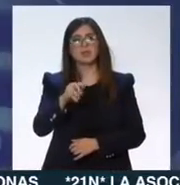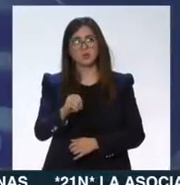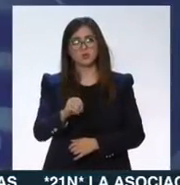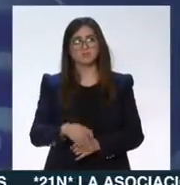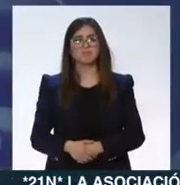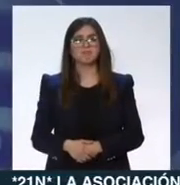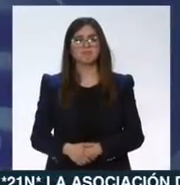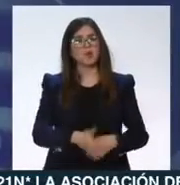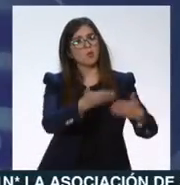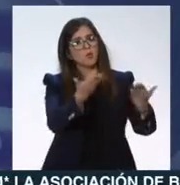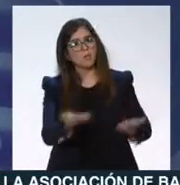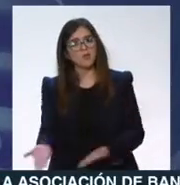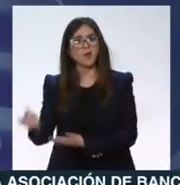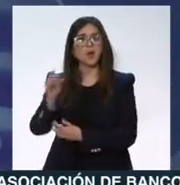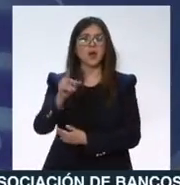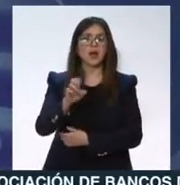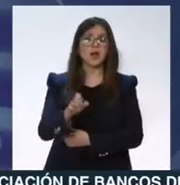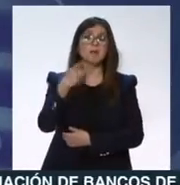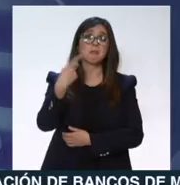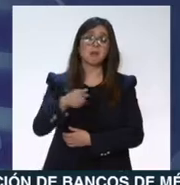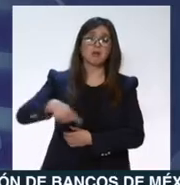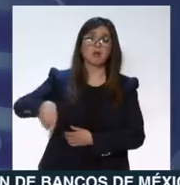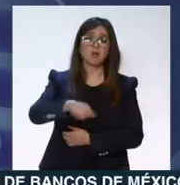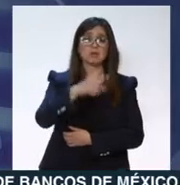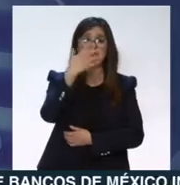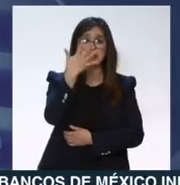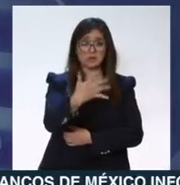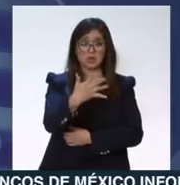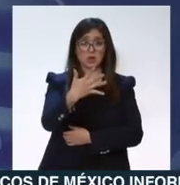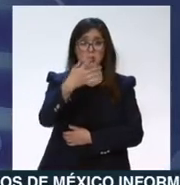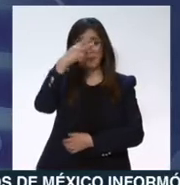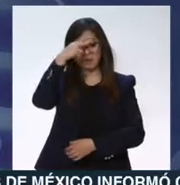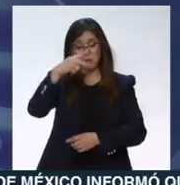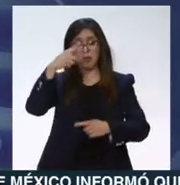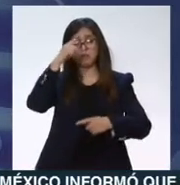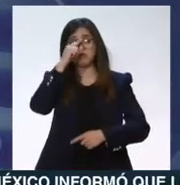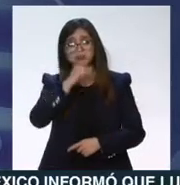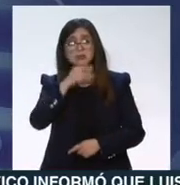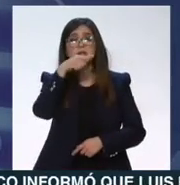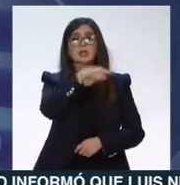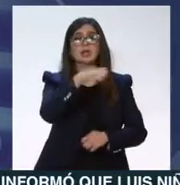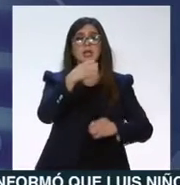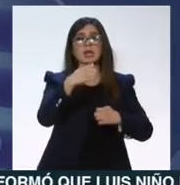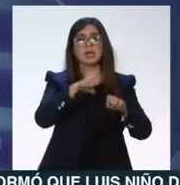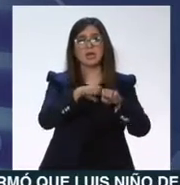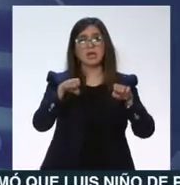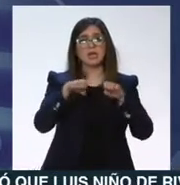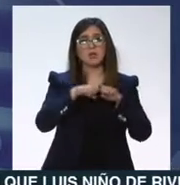Olé, olé, olé, y México está perdiendo 5-1 contra el equipo de Venezuela en